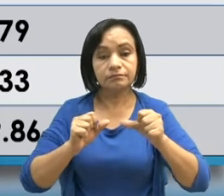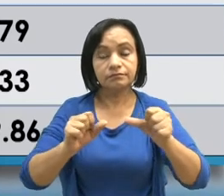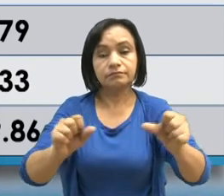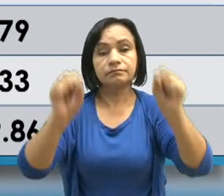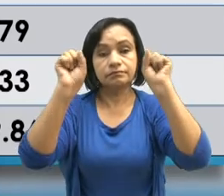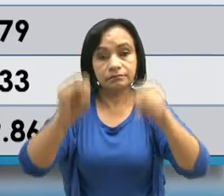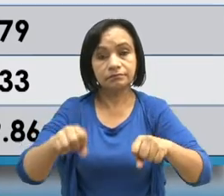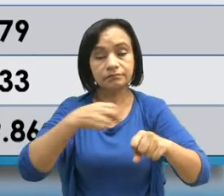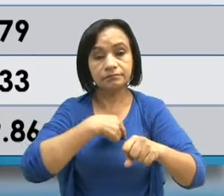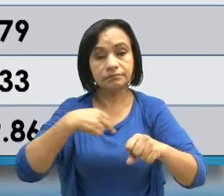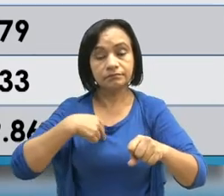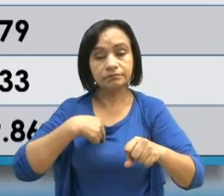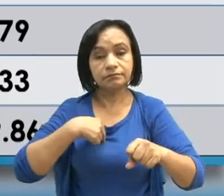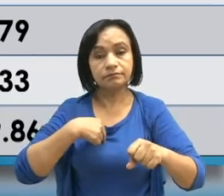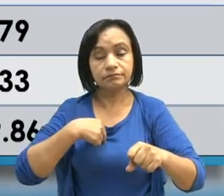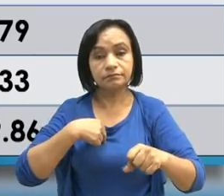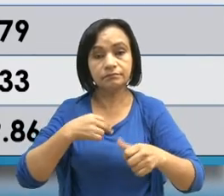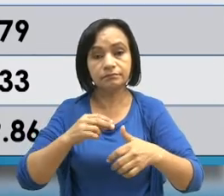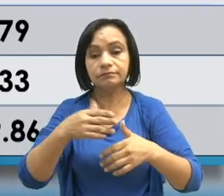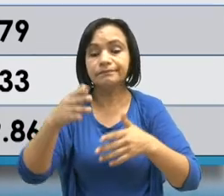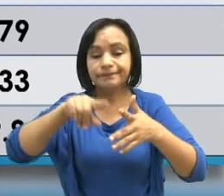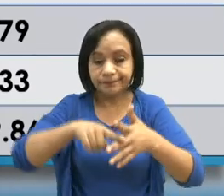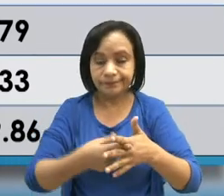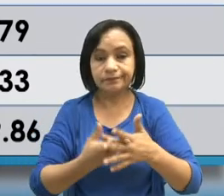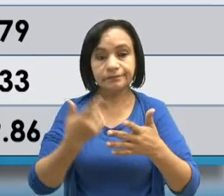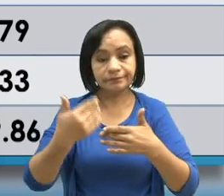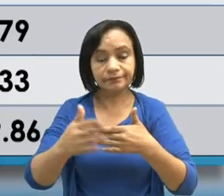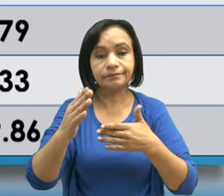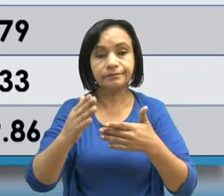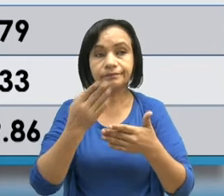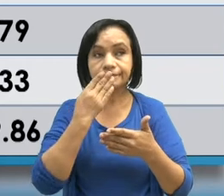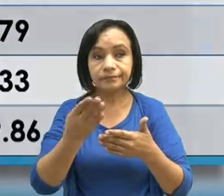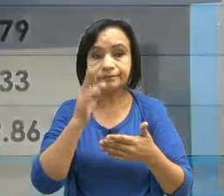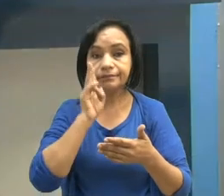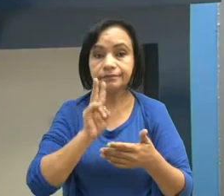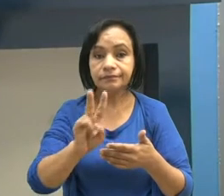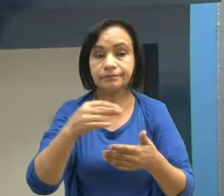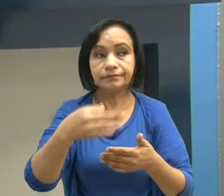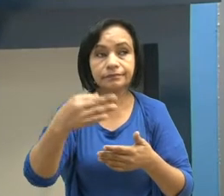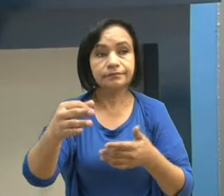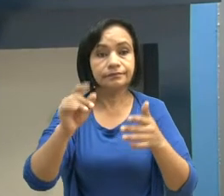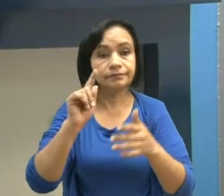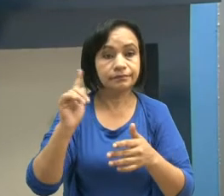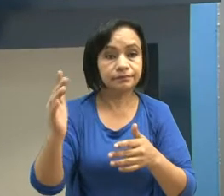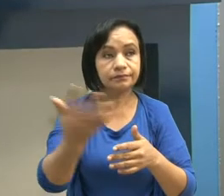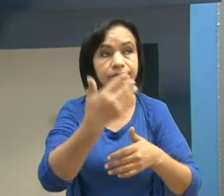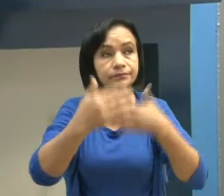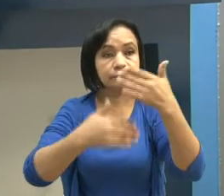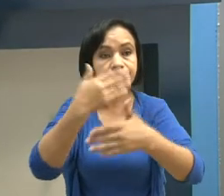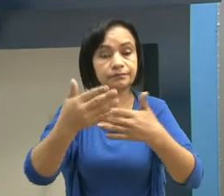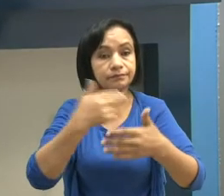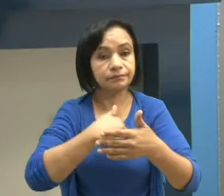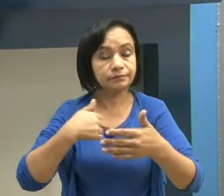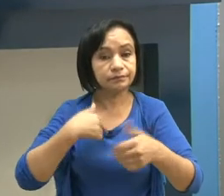logramos prácticamente arrancarlos, ¿no? Eso nos da una buena perspectiva, porque ya todo ese proceso de tiempo que